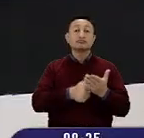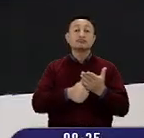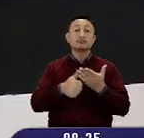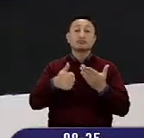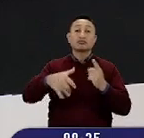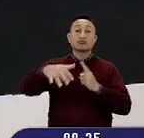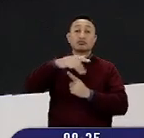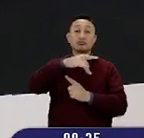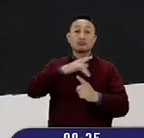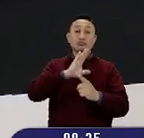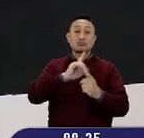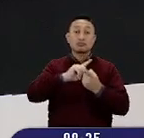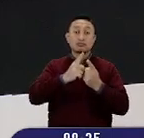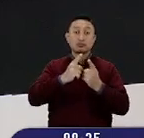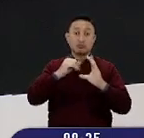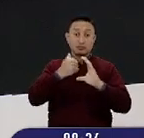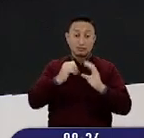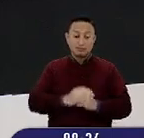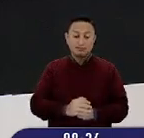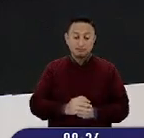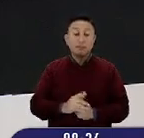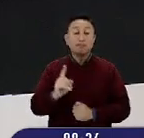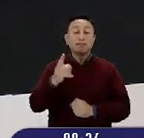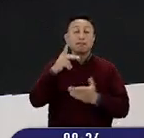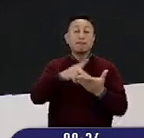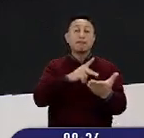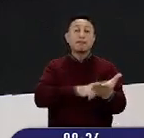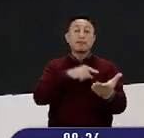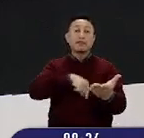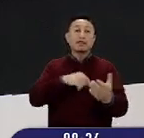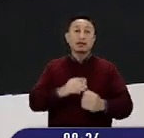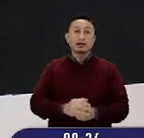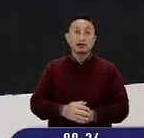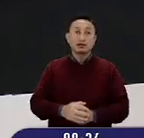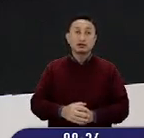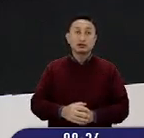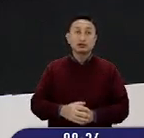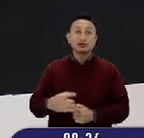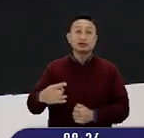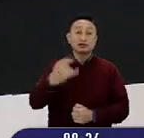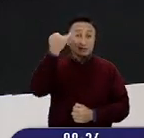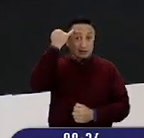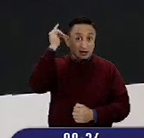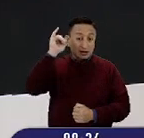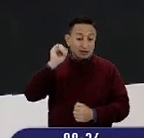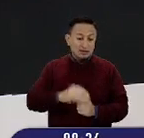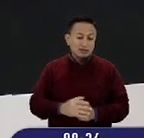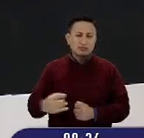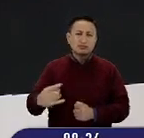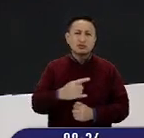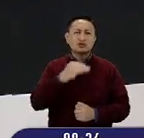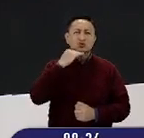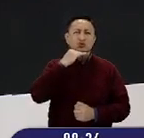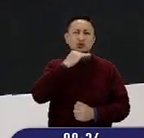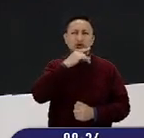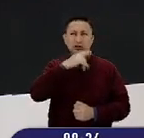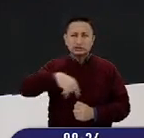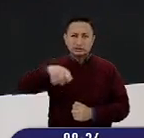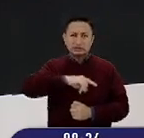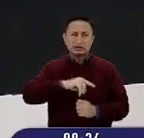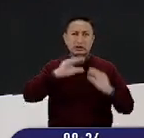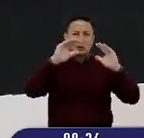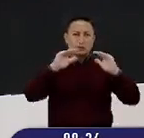Agua y Transición Ecológica lanzó el primer programa de aceleración e incubación de iniciativas de mitigación de gases de efecto